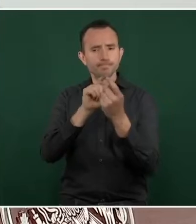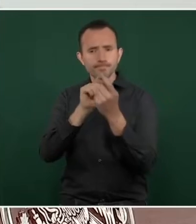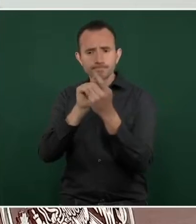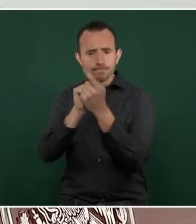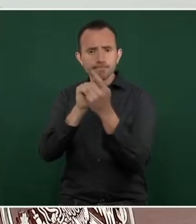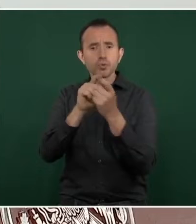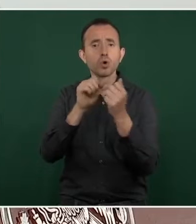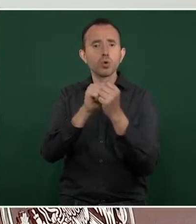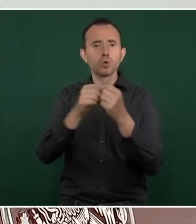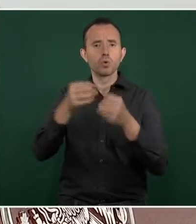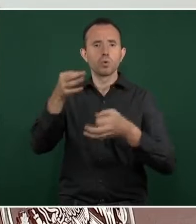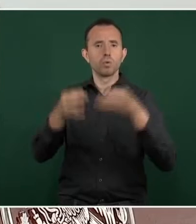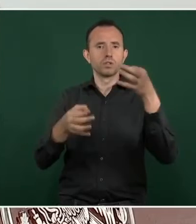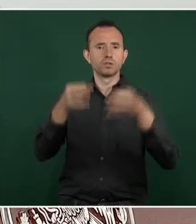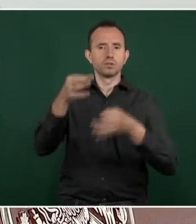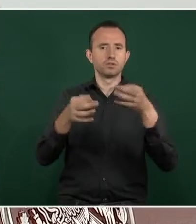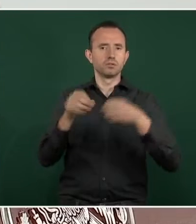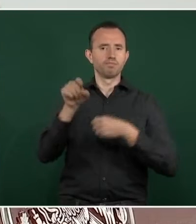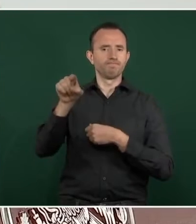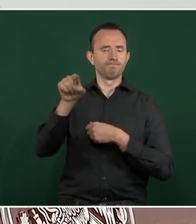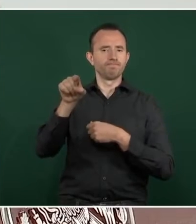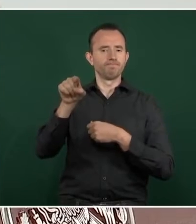Judicial